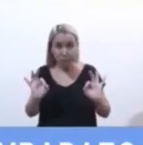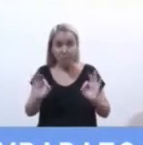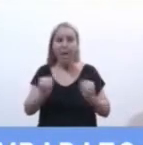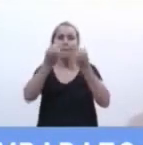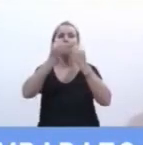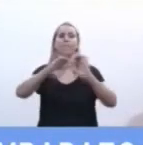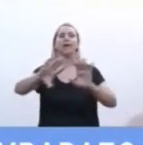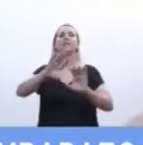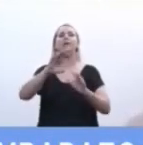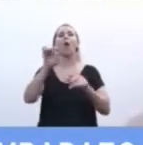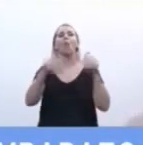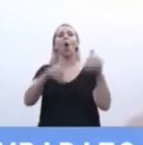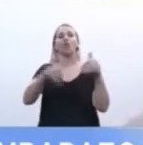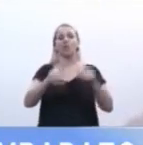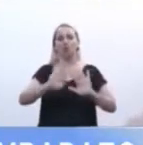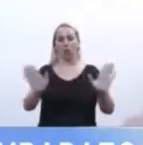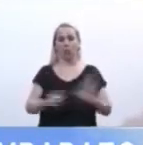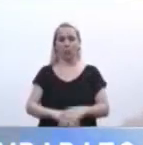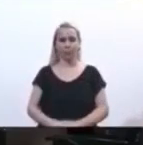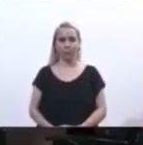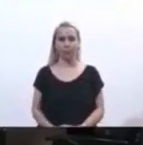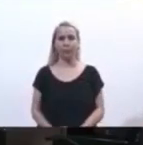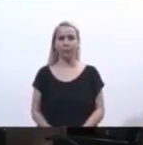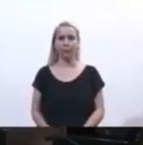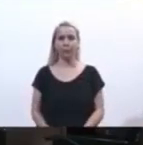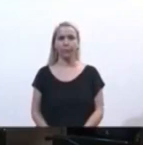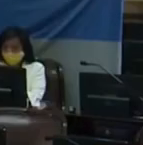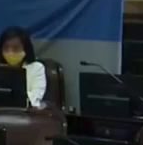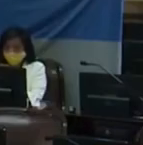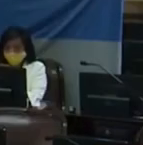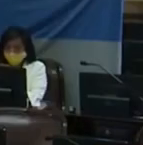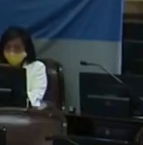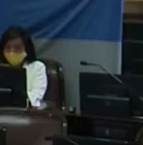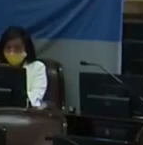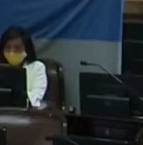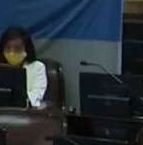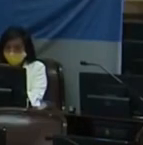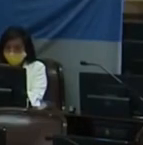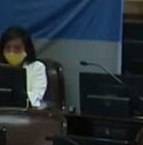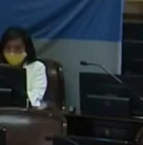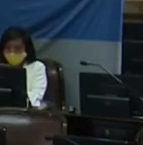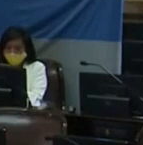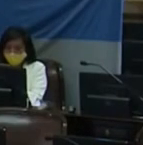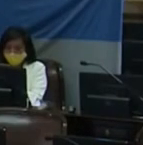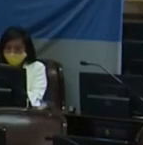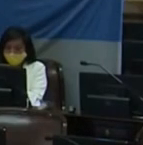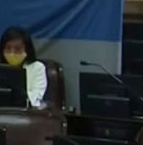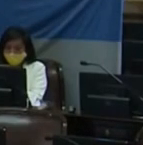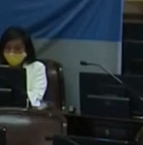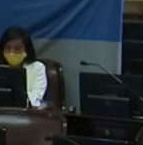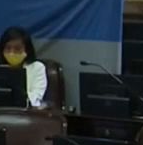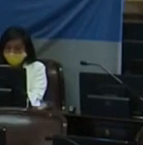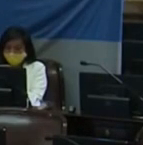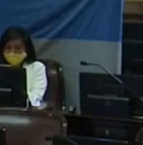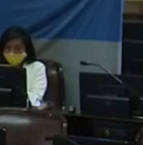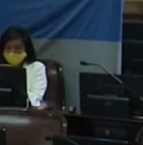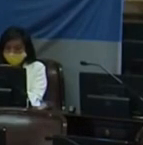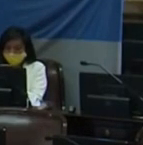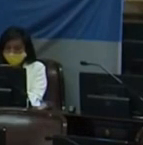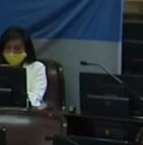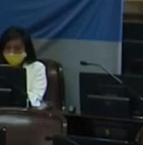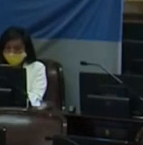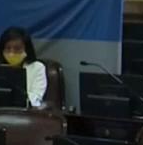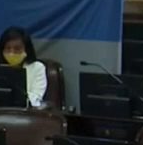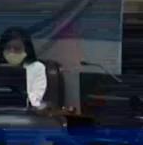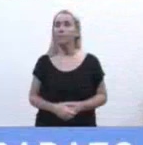Después de años de luchas e intentos frustrados, Argentina ya tiene ley del aborto y se convierte en uno de los pocos países de América Latina